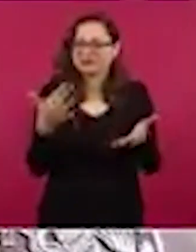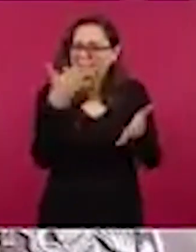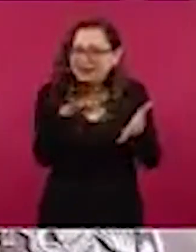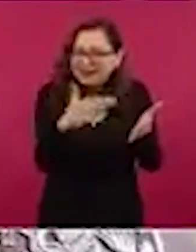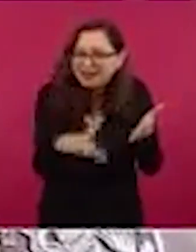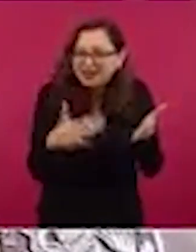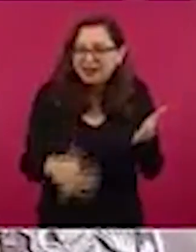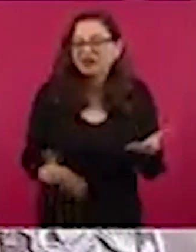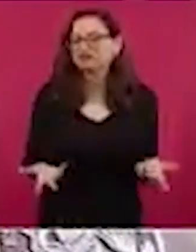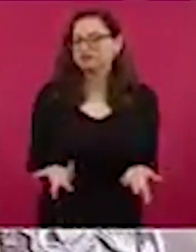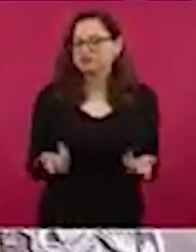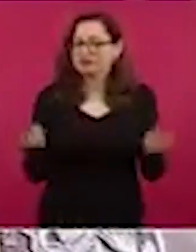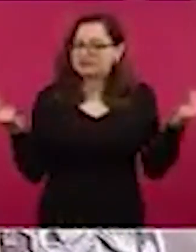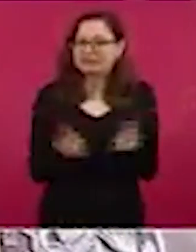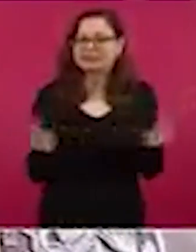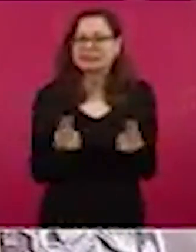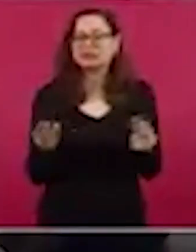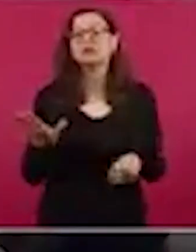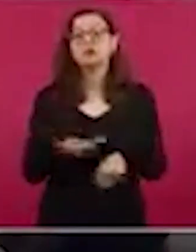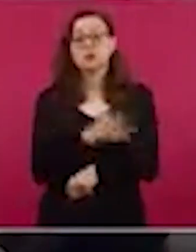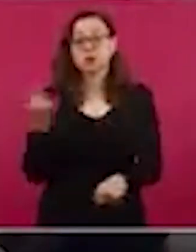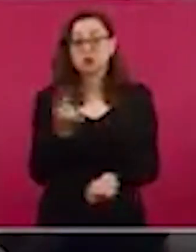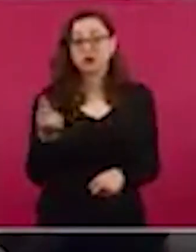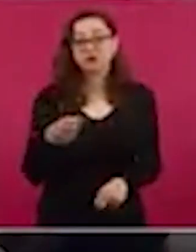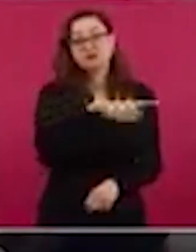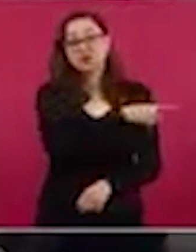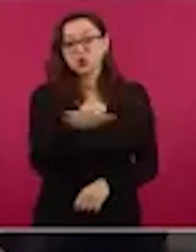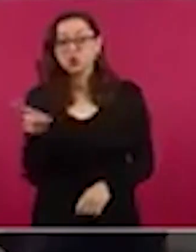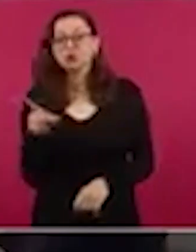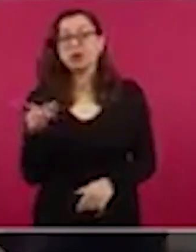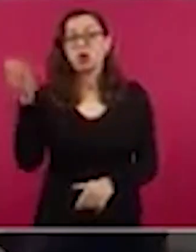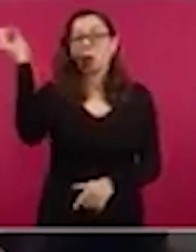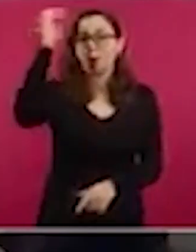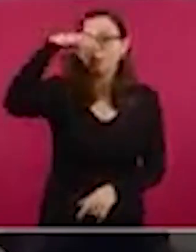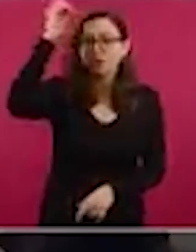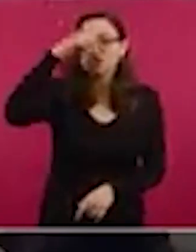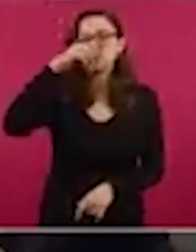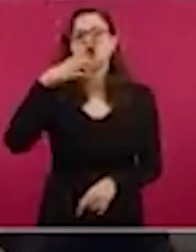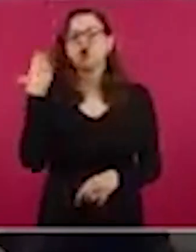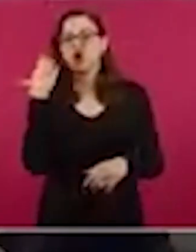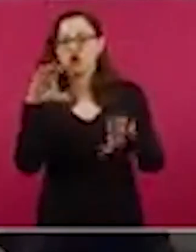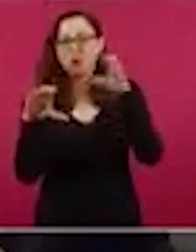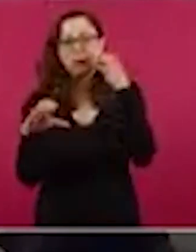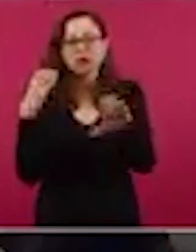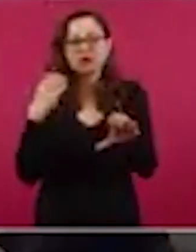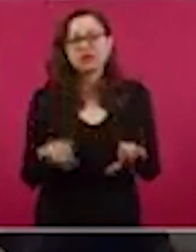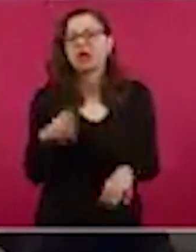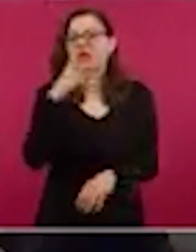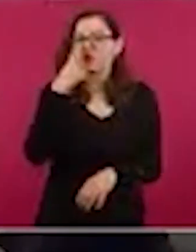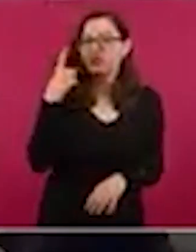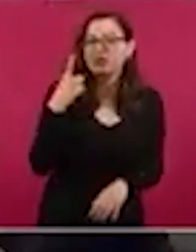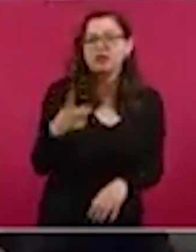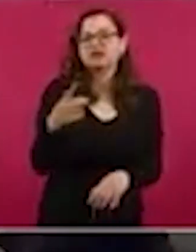caso de ciberespionaje hacia un miembro cercano al presidente López Obrador, que fue vigilado por el sistema Pegasus